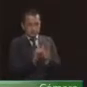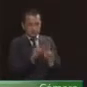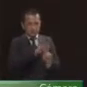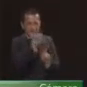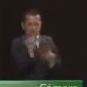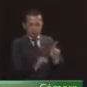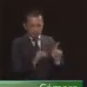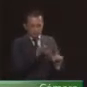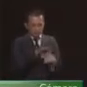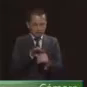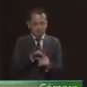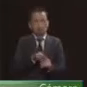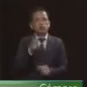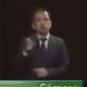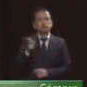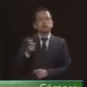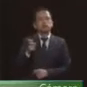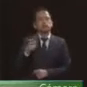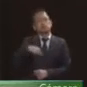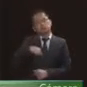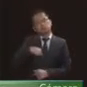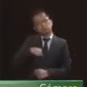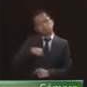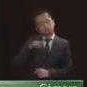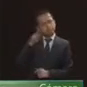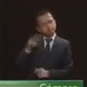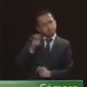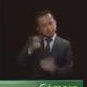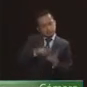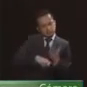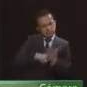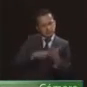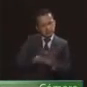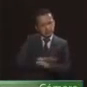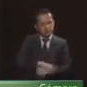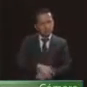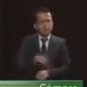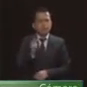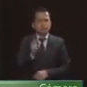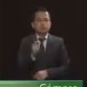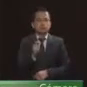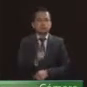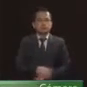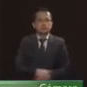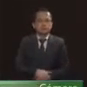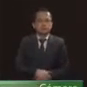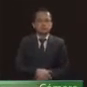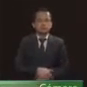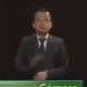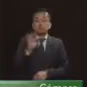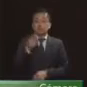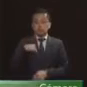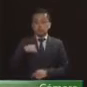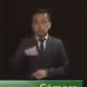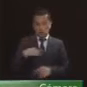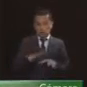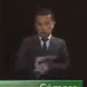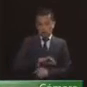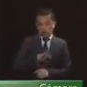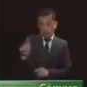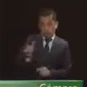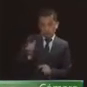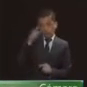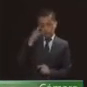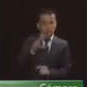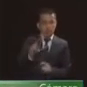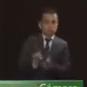debido a que, de hacerlo de otra manera, estaríamos desperdiciando un gran capital humano que